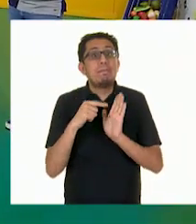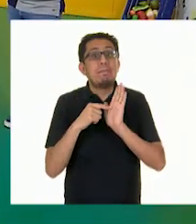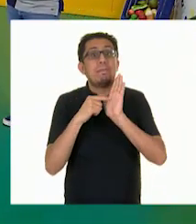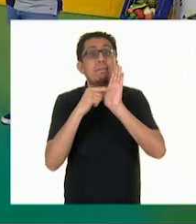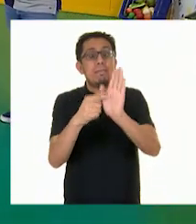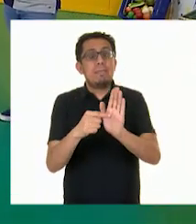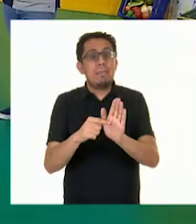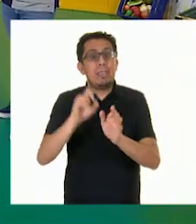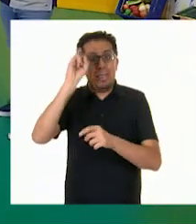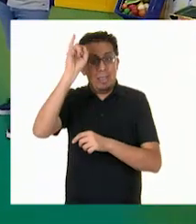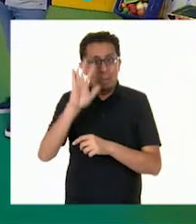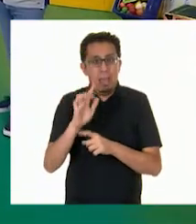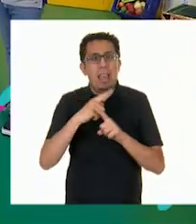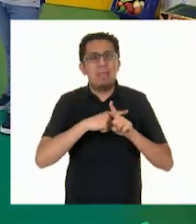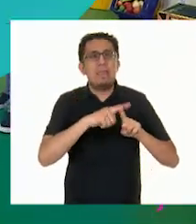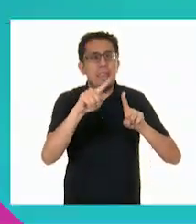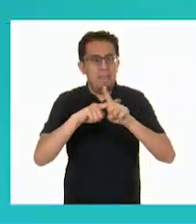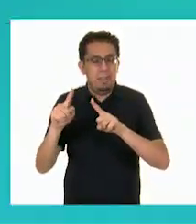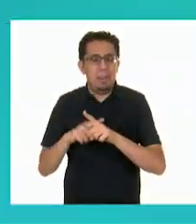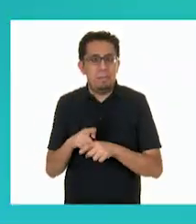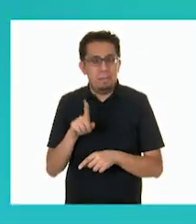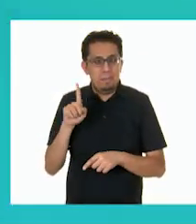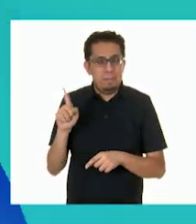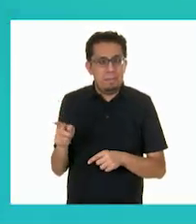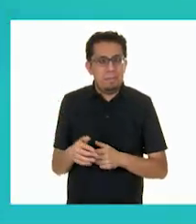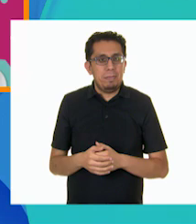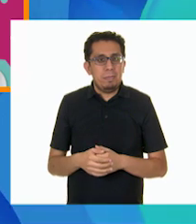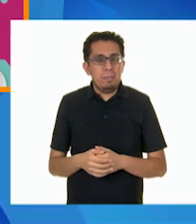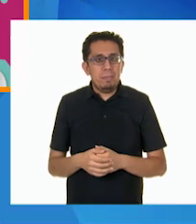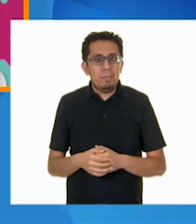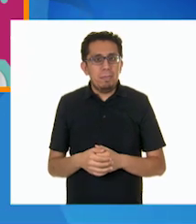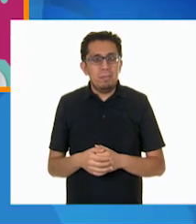termómetros más útiles. vamos a verla.